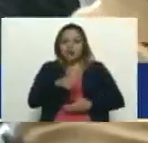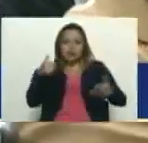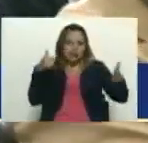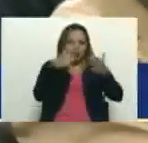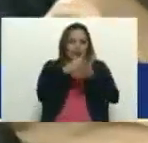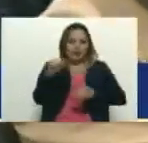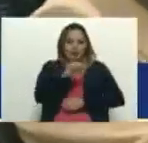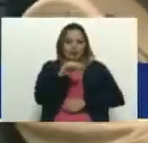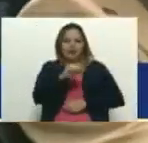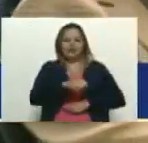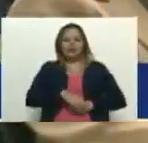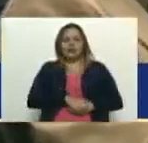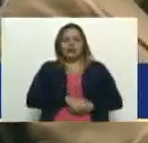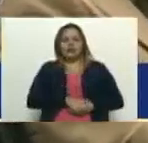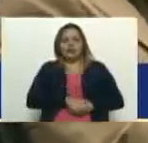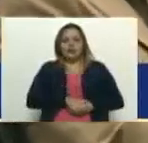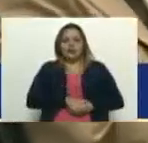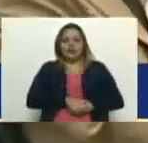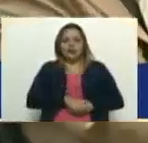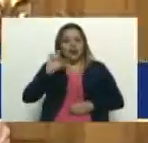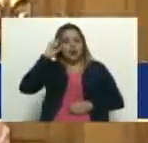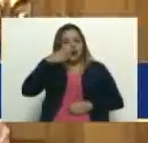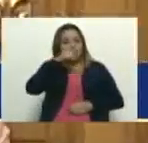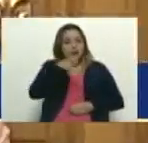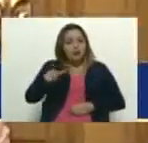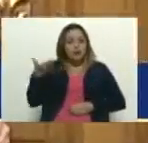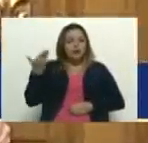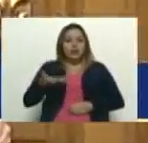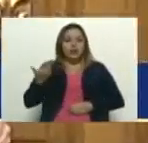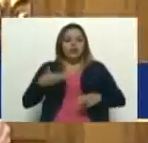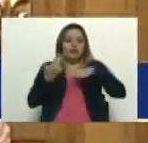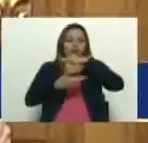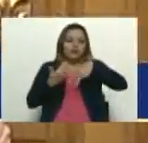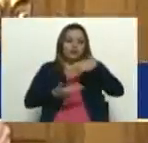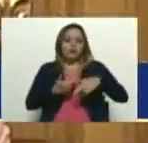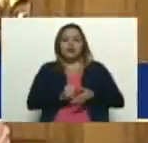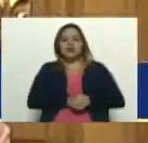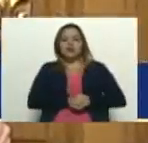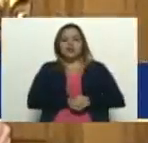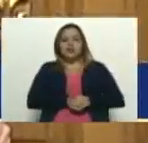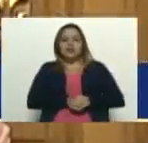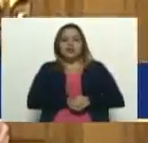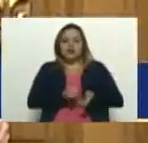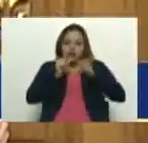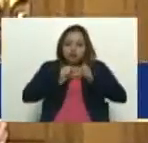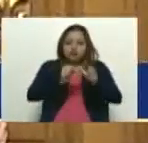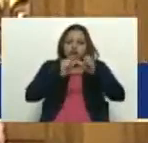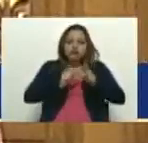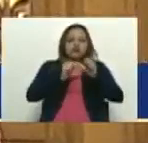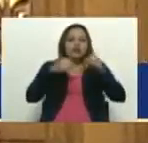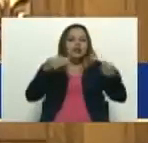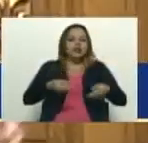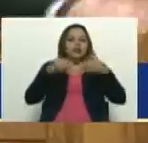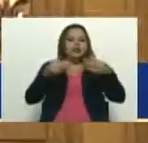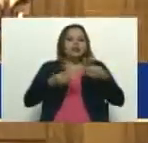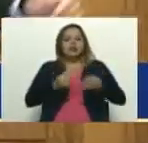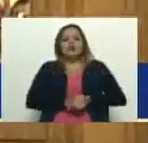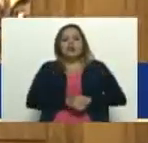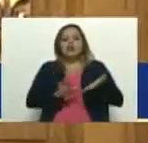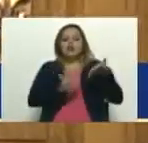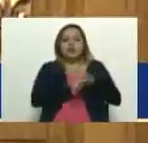tránsito, siendo recordado por el pueblo como un insigne revolucionario y luchador incansable en favor de las causas